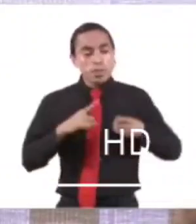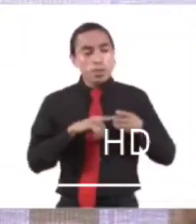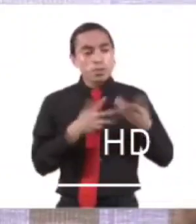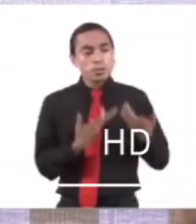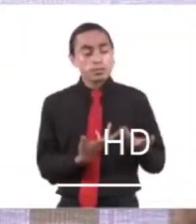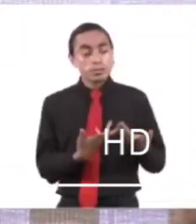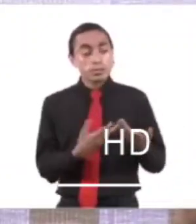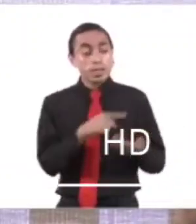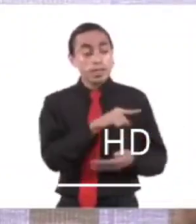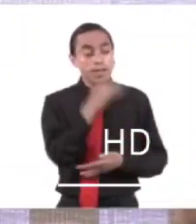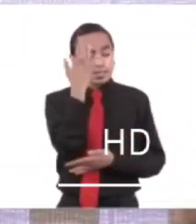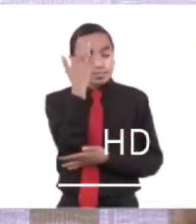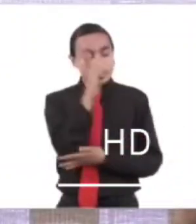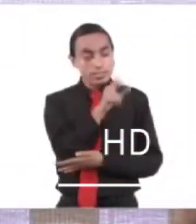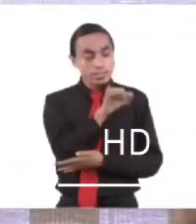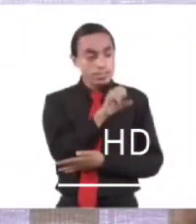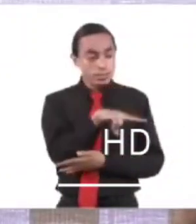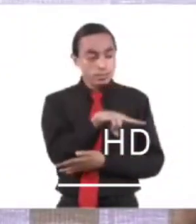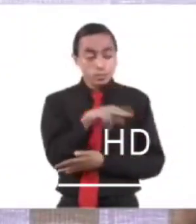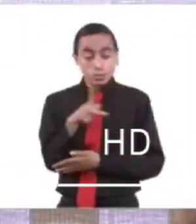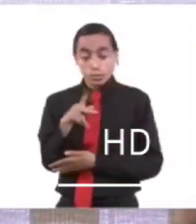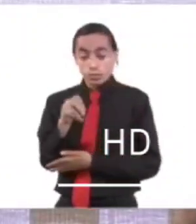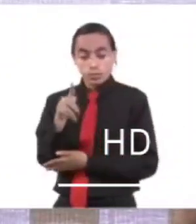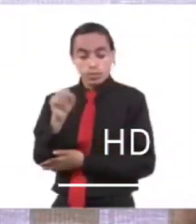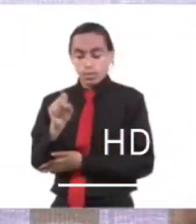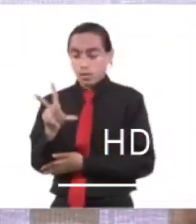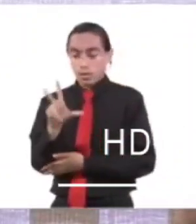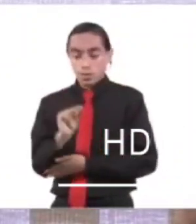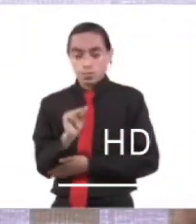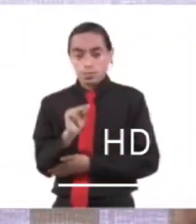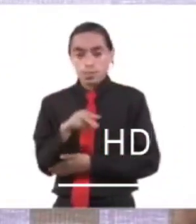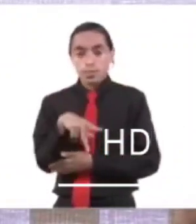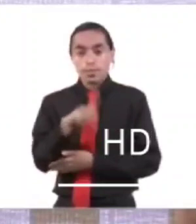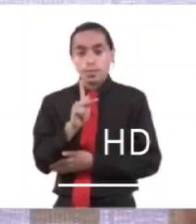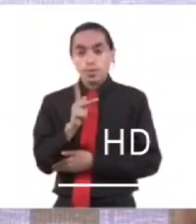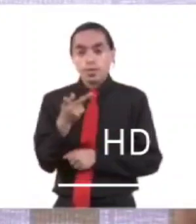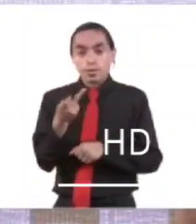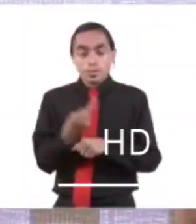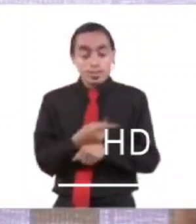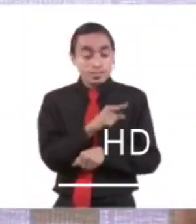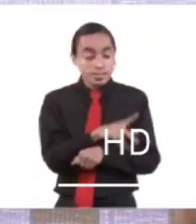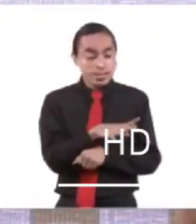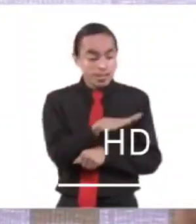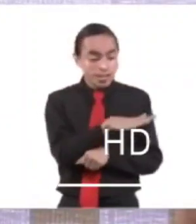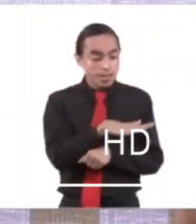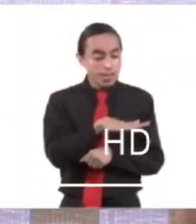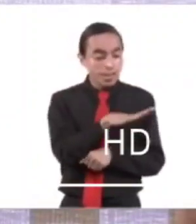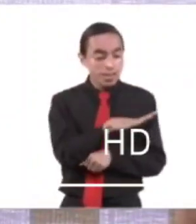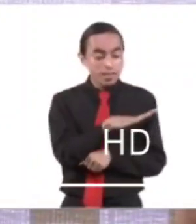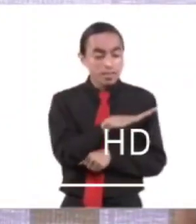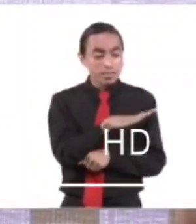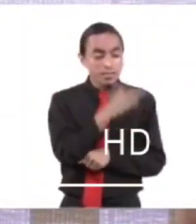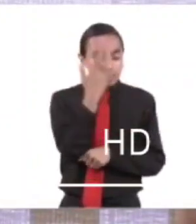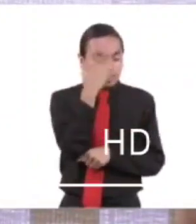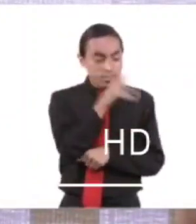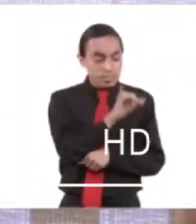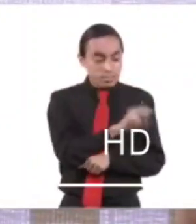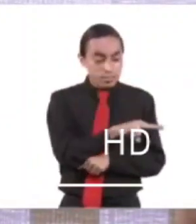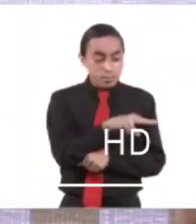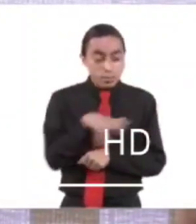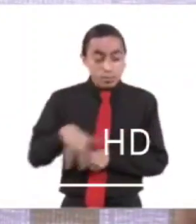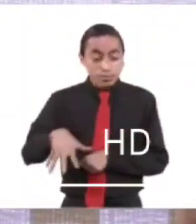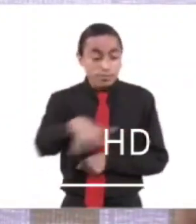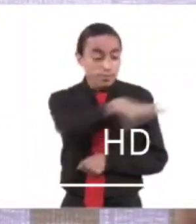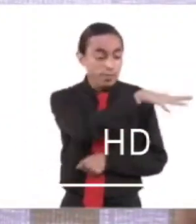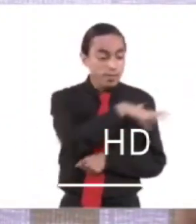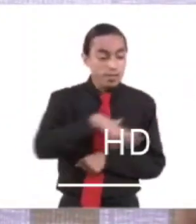en Portales. Pero Portales se urbanizó alrededor de San Simón y casi se comió San